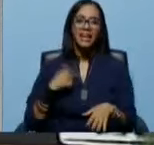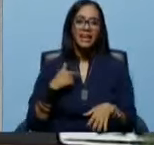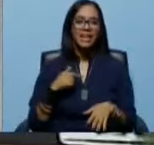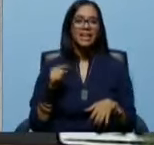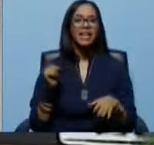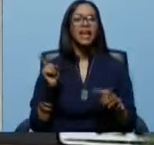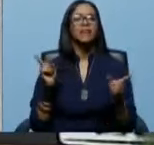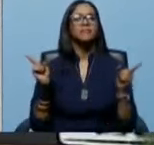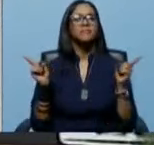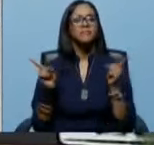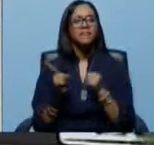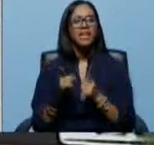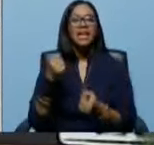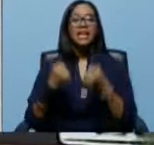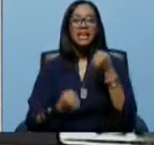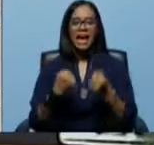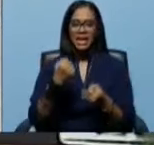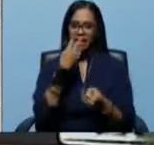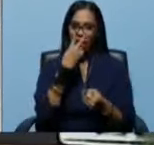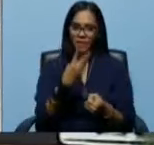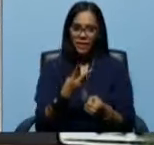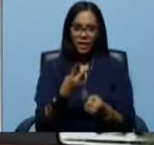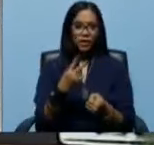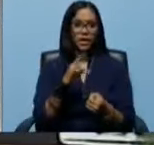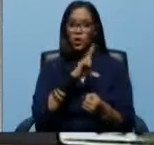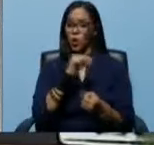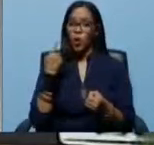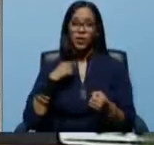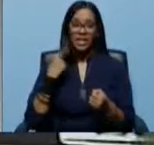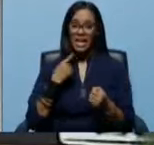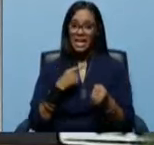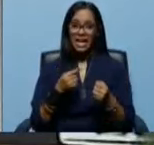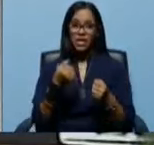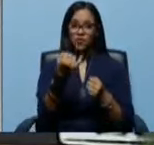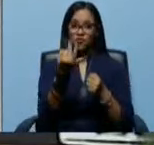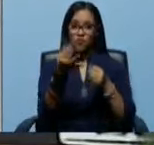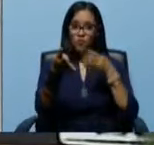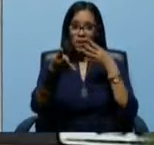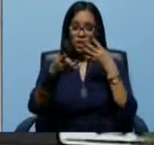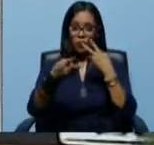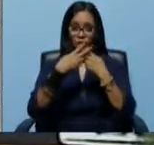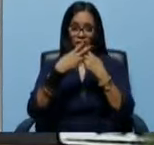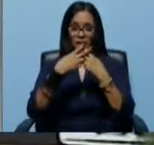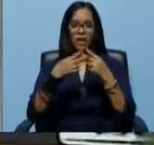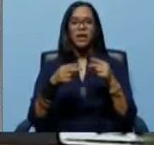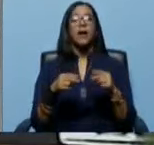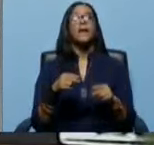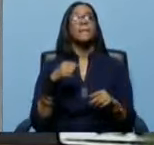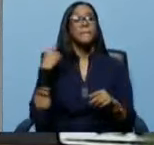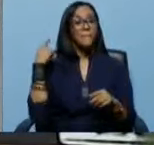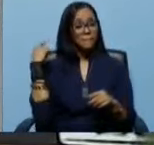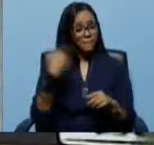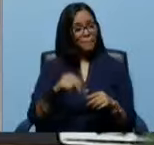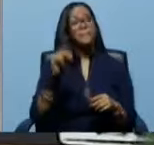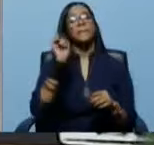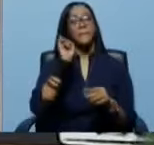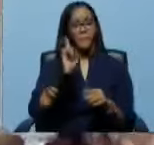mínimo. Carro que vea en la calle sin placa va a tener que coger mínimo. Y yo quiero ver...